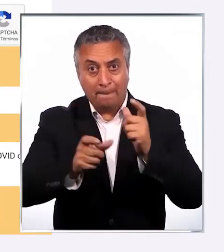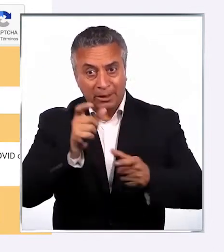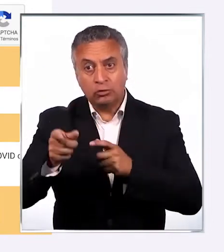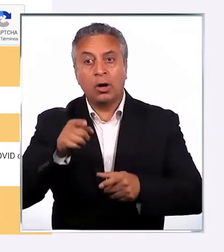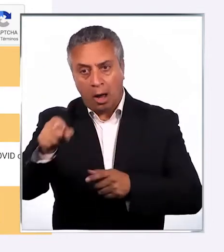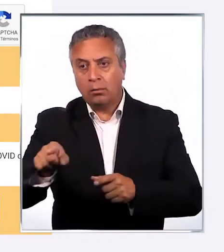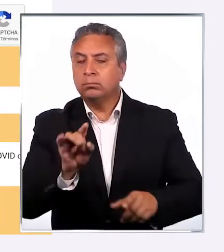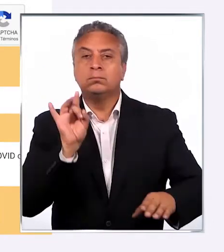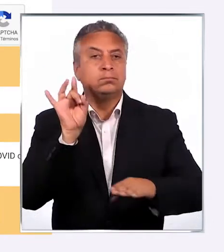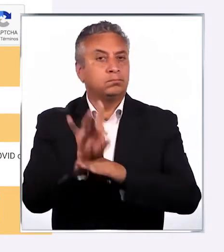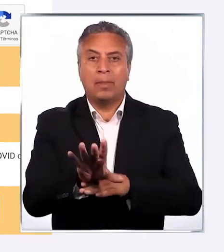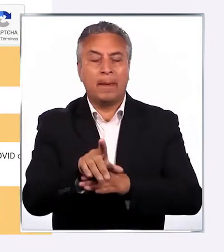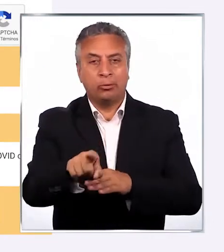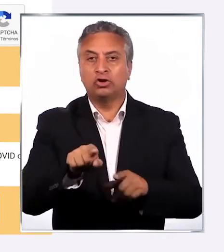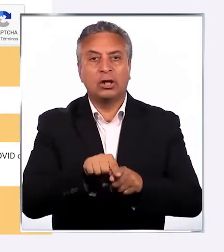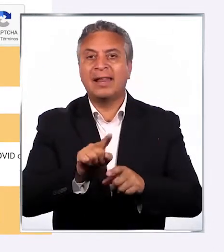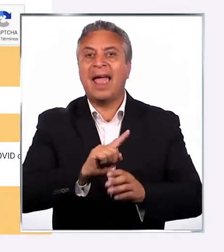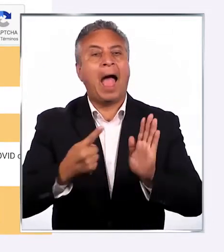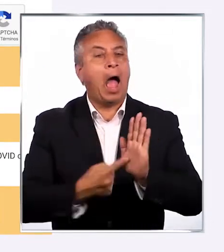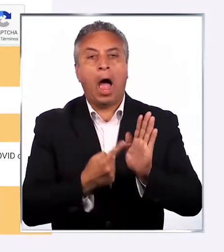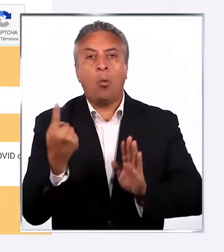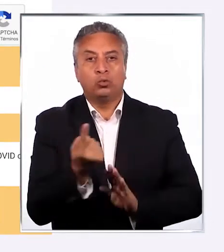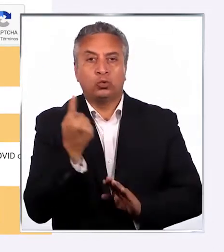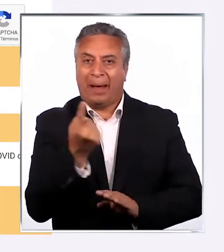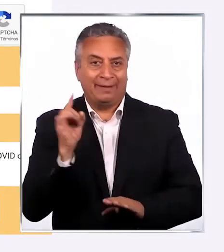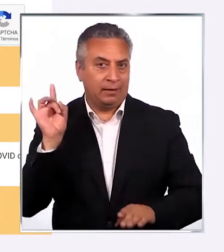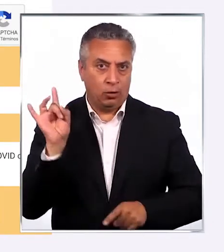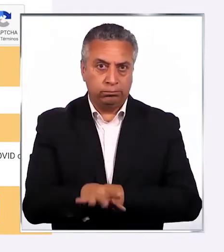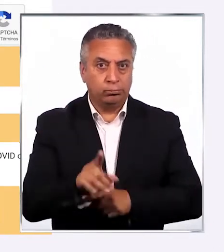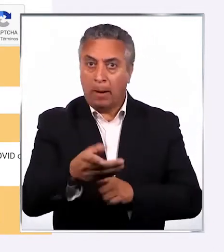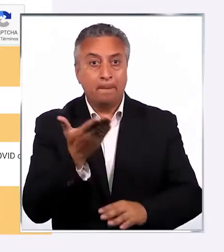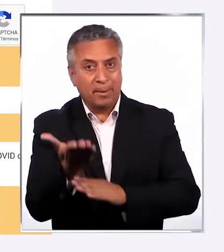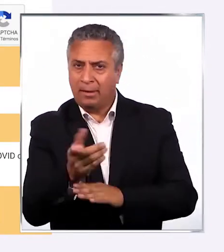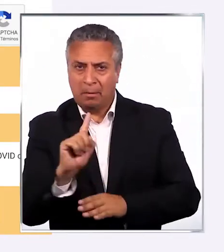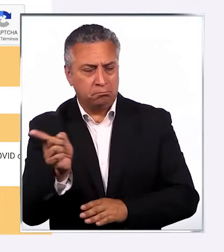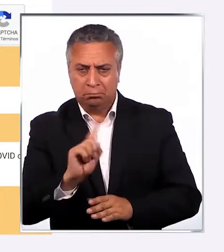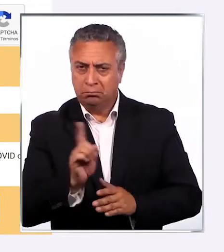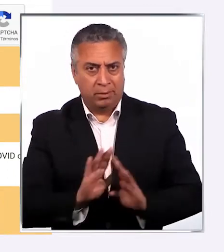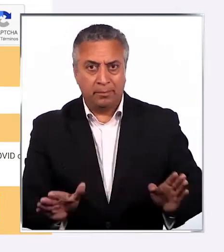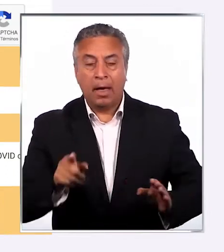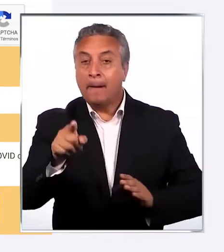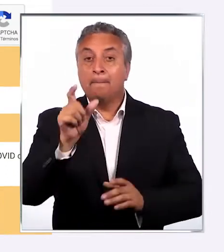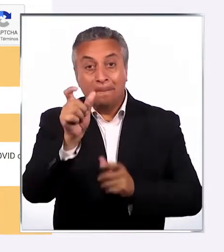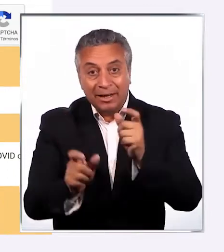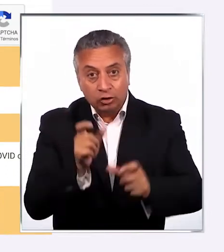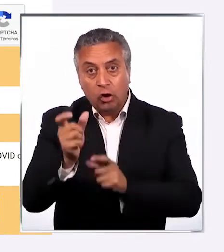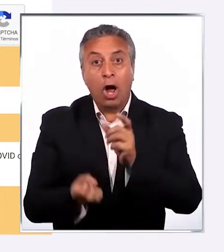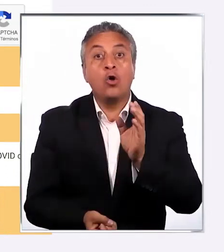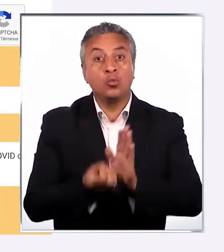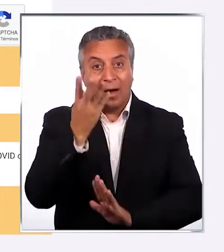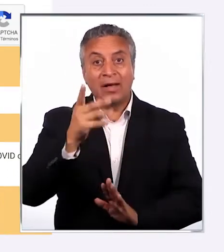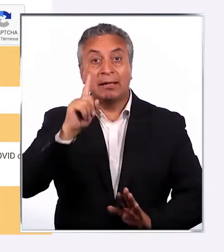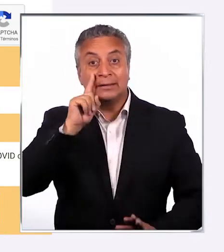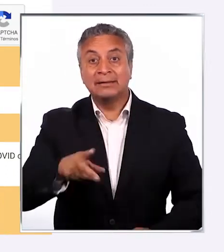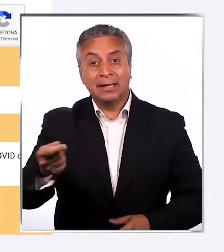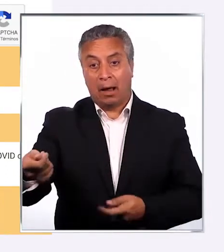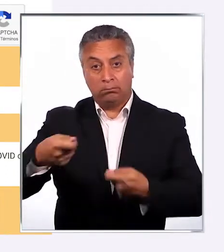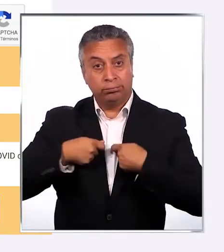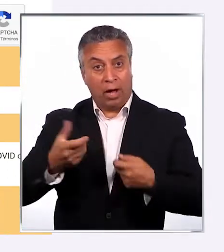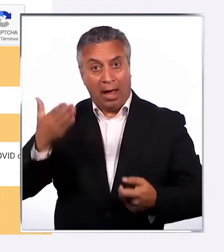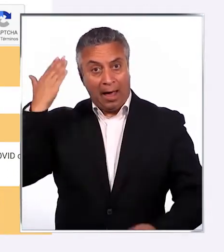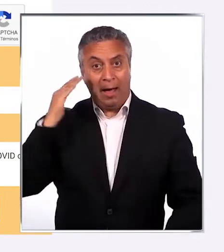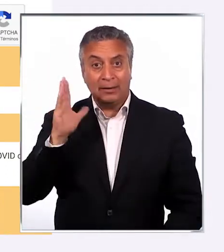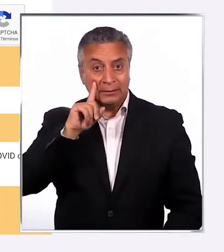de personas, va a ser un depósito de forma automática y no va a tener que solicitarlo. Solo las personas nuevas que no recibieron